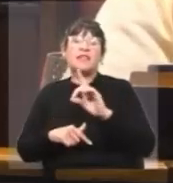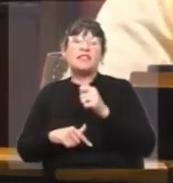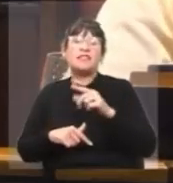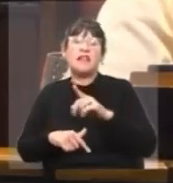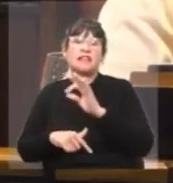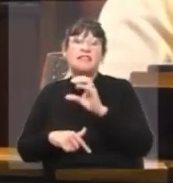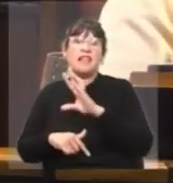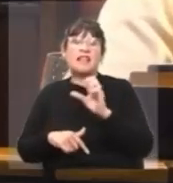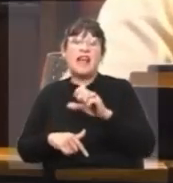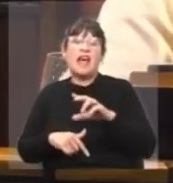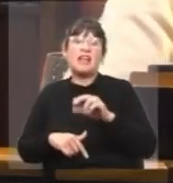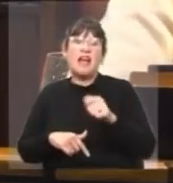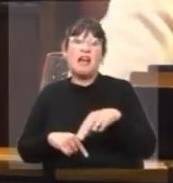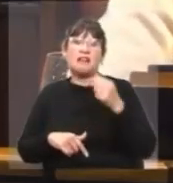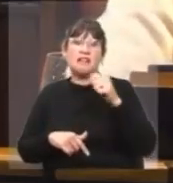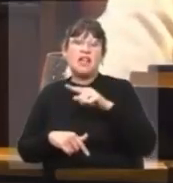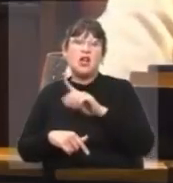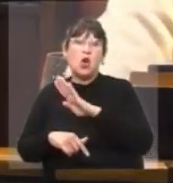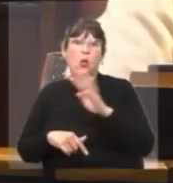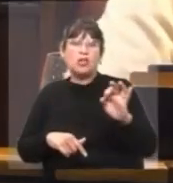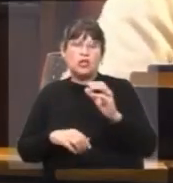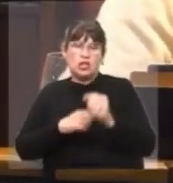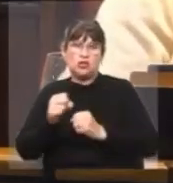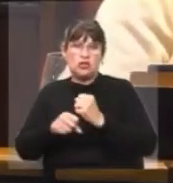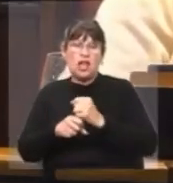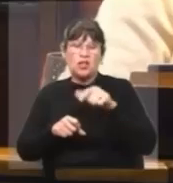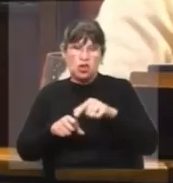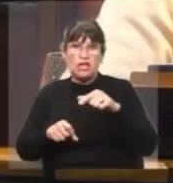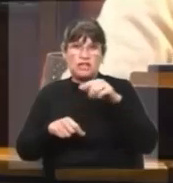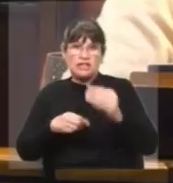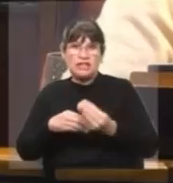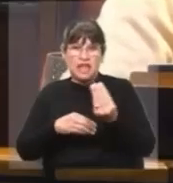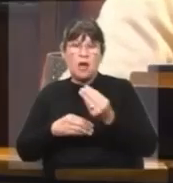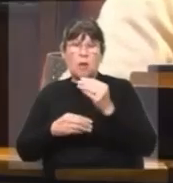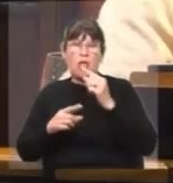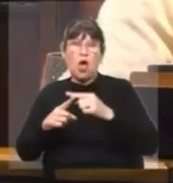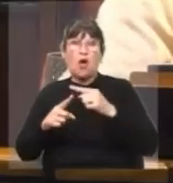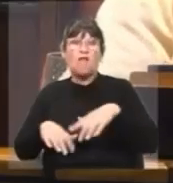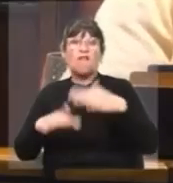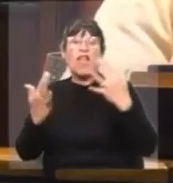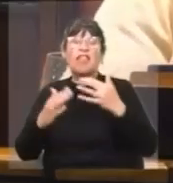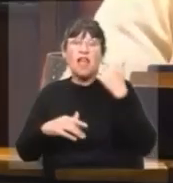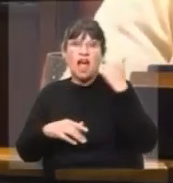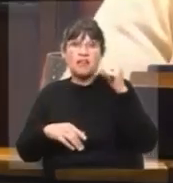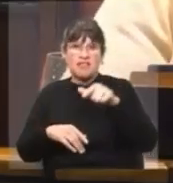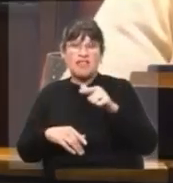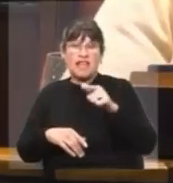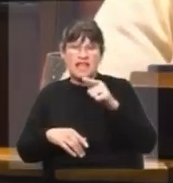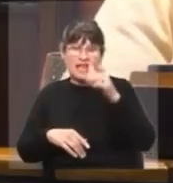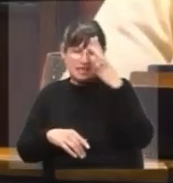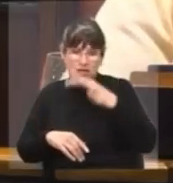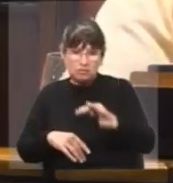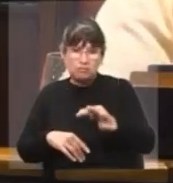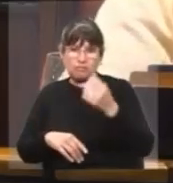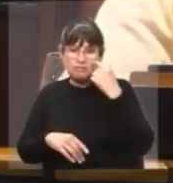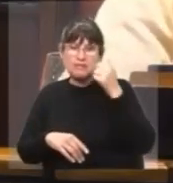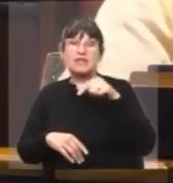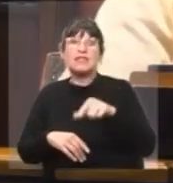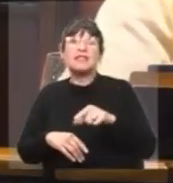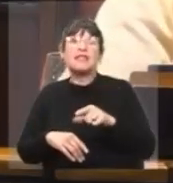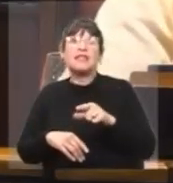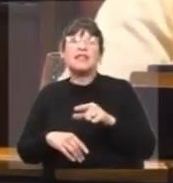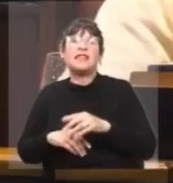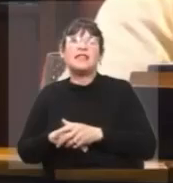este sábado serán los festejos de esta de esta de este poblado de esta Villa de Santo Domingo de